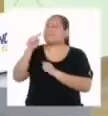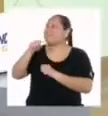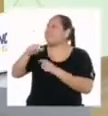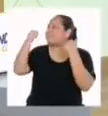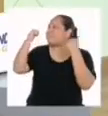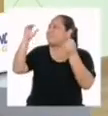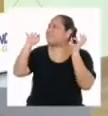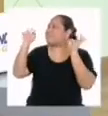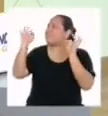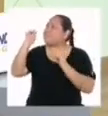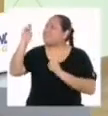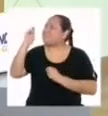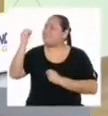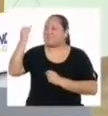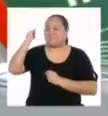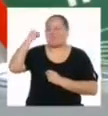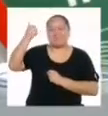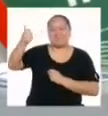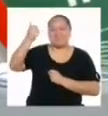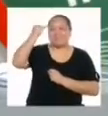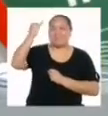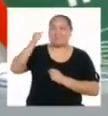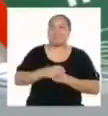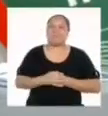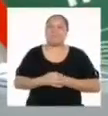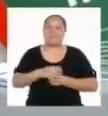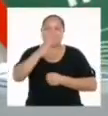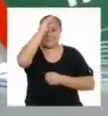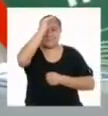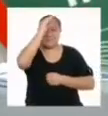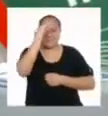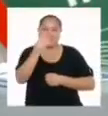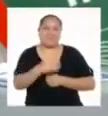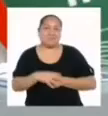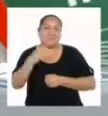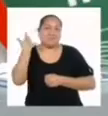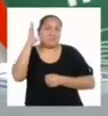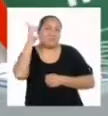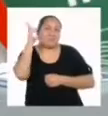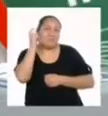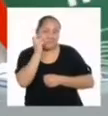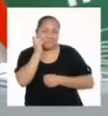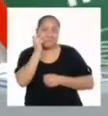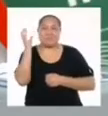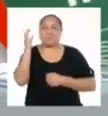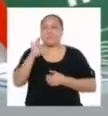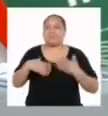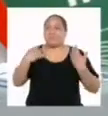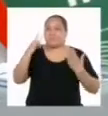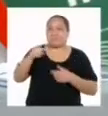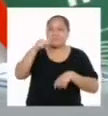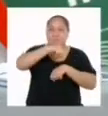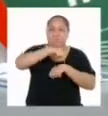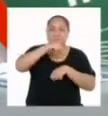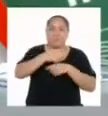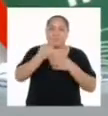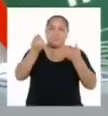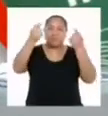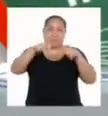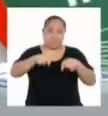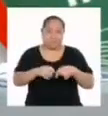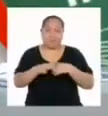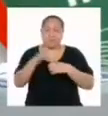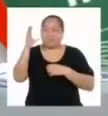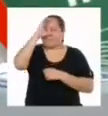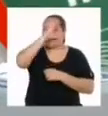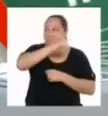grandioso, profesor. ¡Excelente idea! Chicas y chicos, ¿ya escucharon? Pueden usar este tiempo que estaremos en